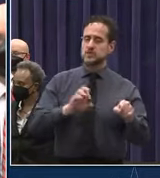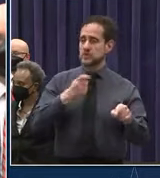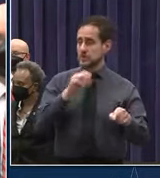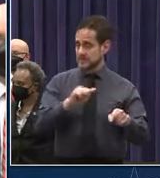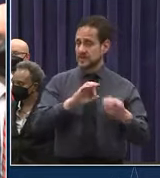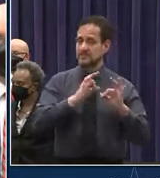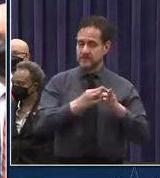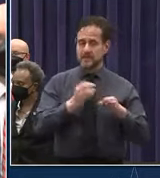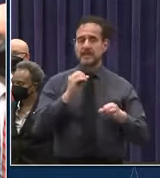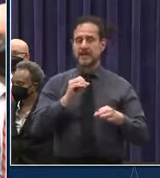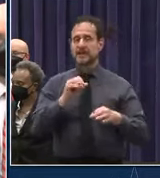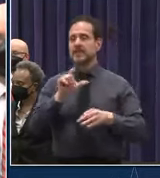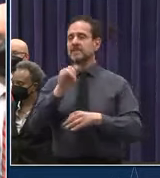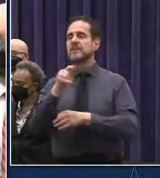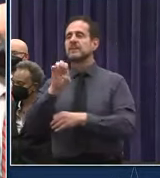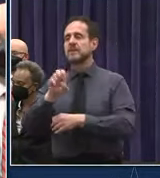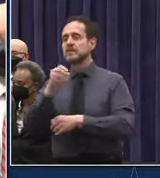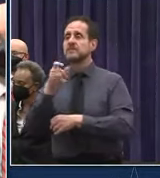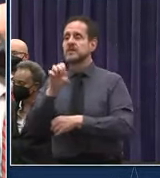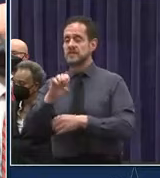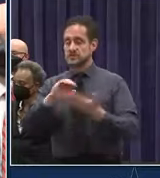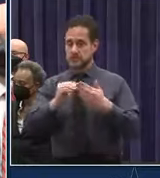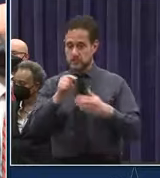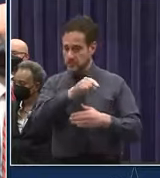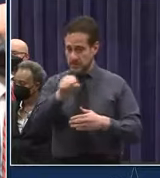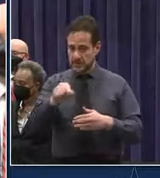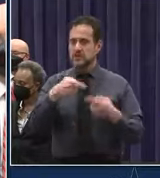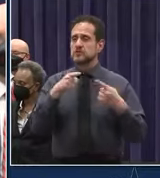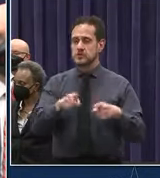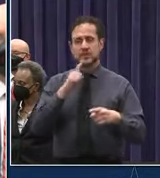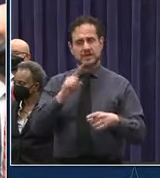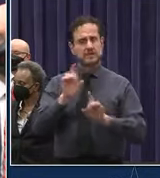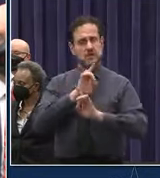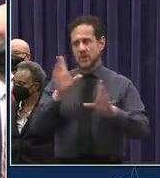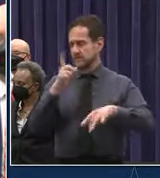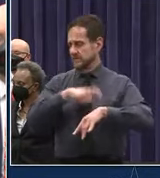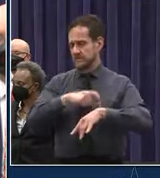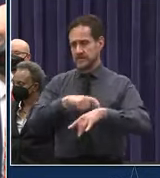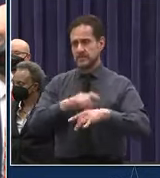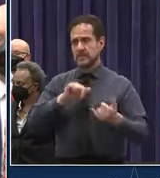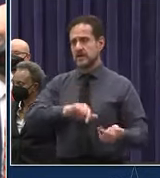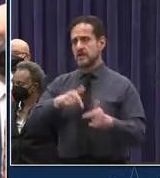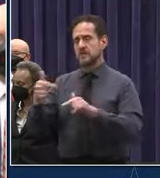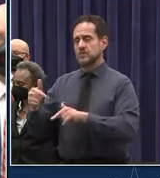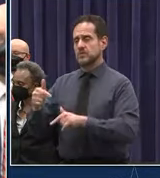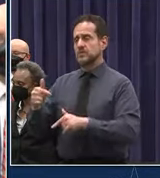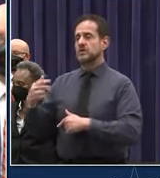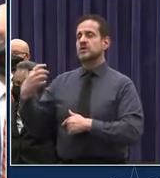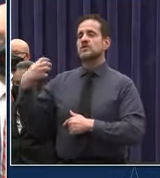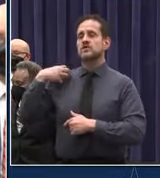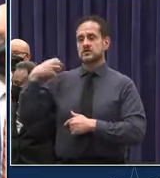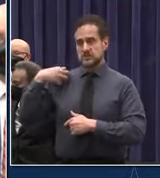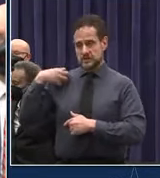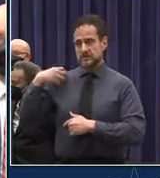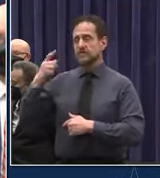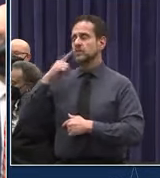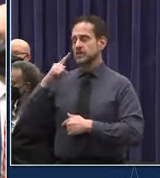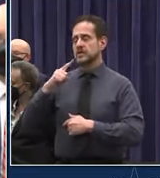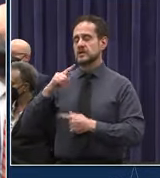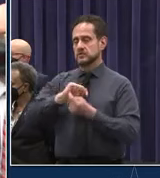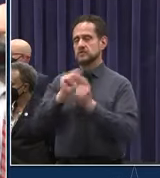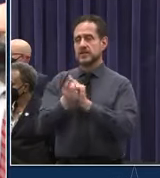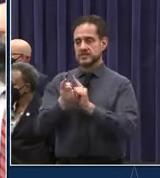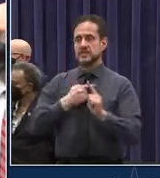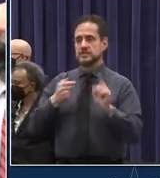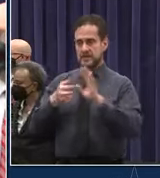difficult time of bereavement. Now we're turning over to Chief Angel Novales, who will translate my comments into Spanish.